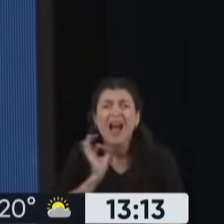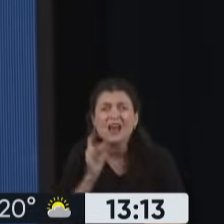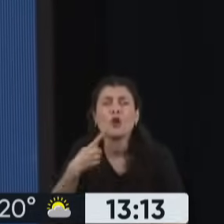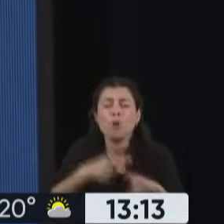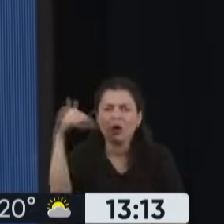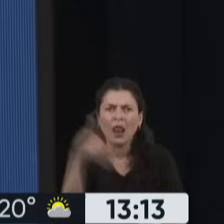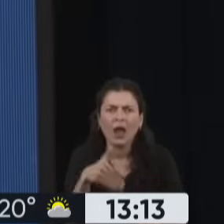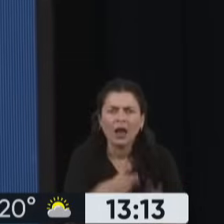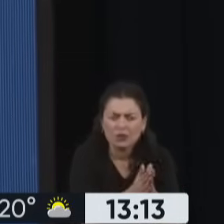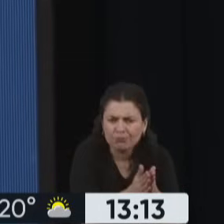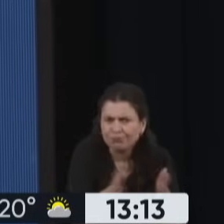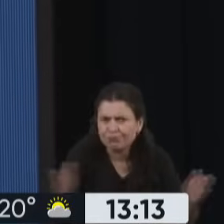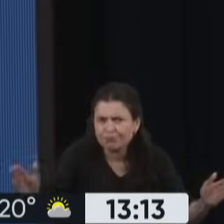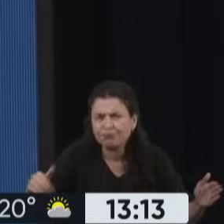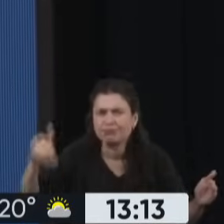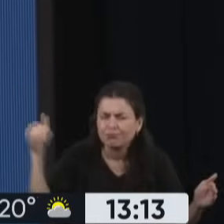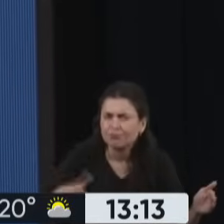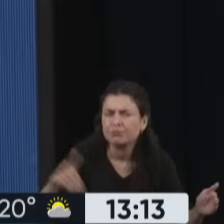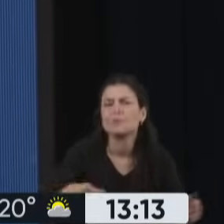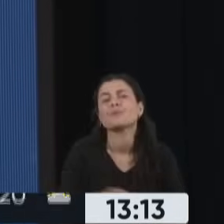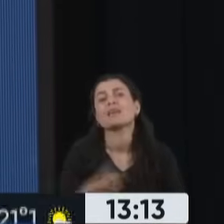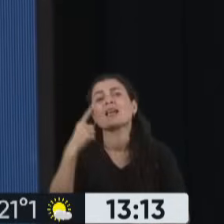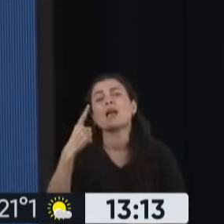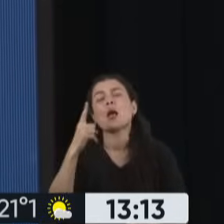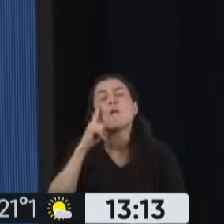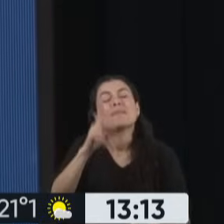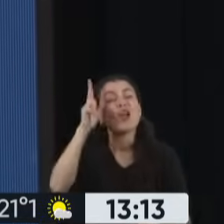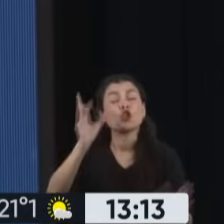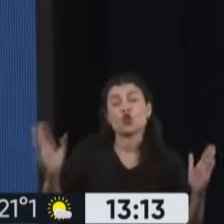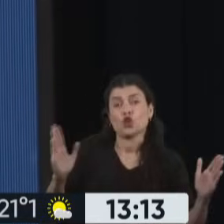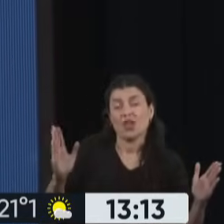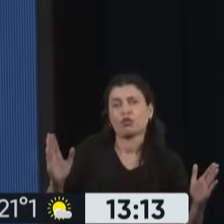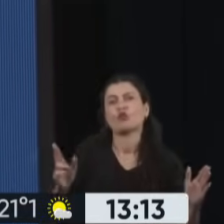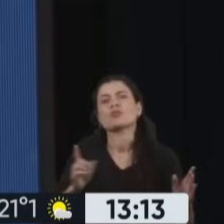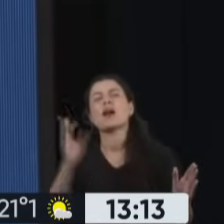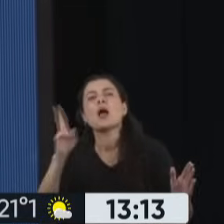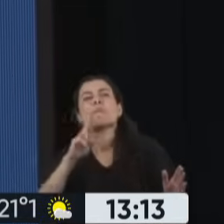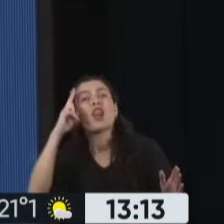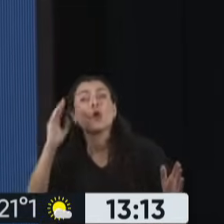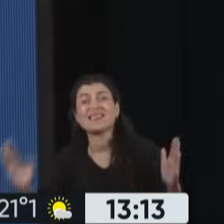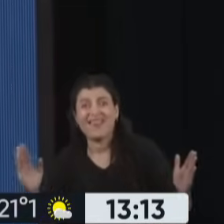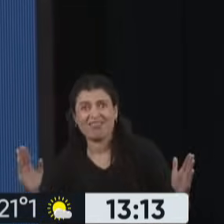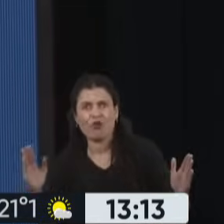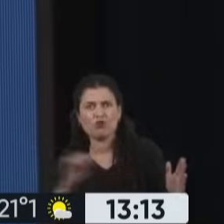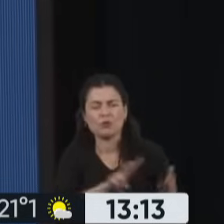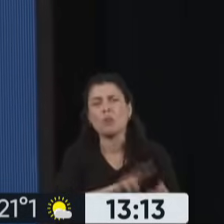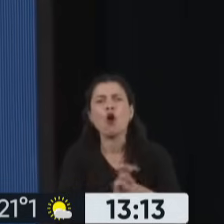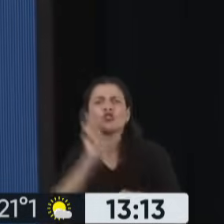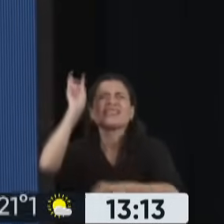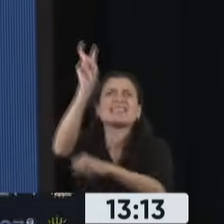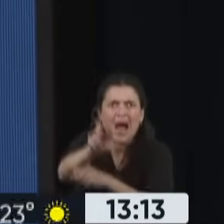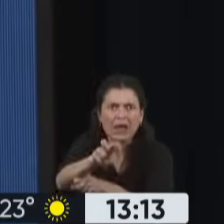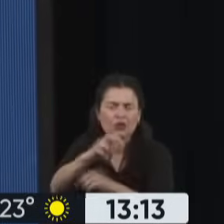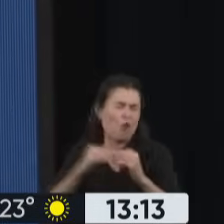Entre el año 1800 y el 1900 saltó a 0,65. Es decir, que pasamos